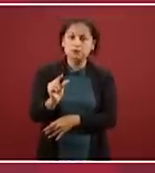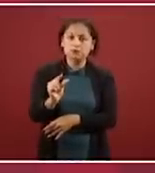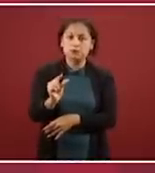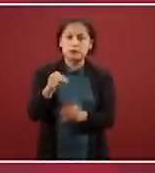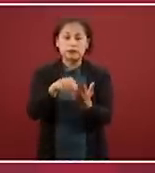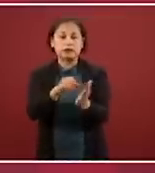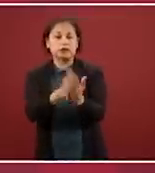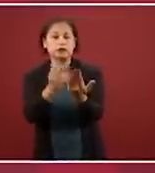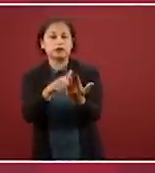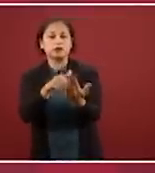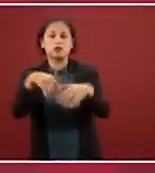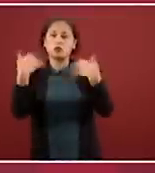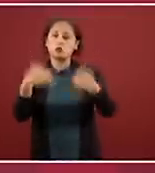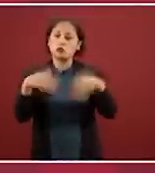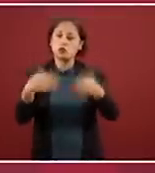aleccionadores,